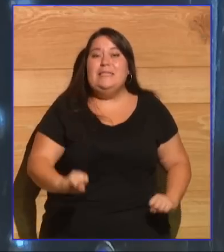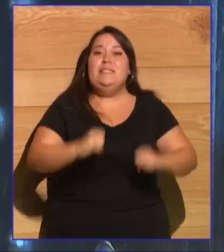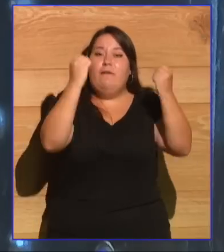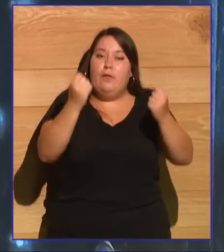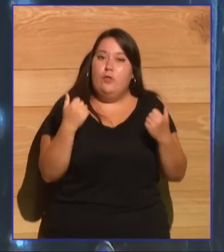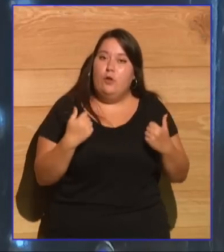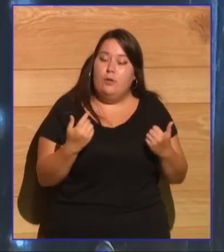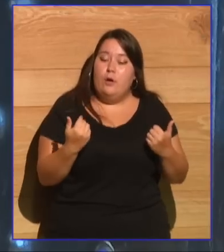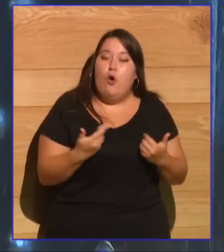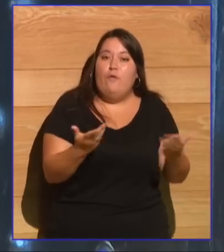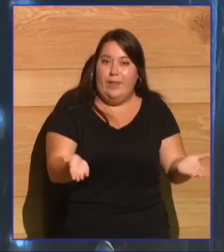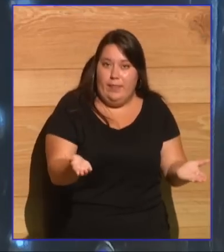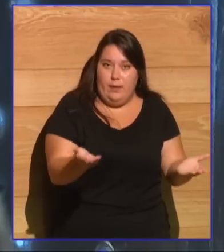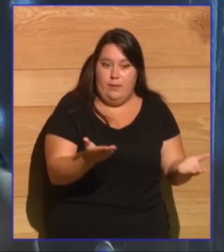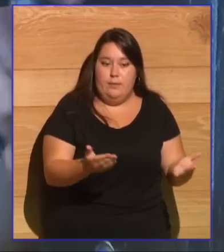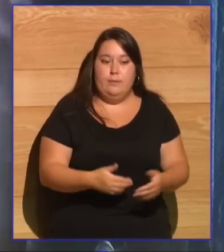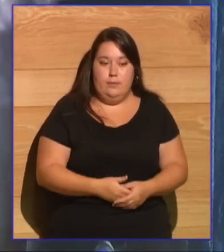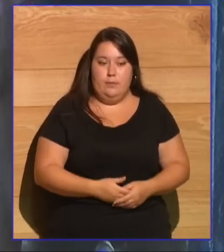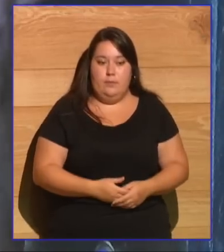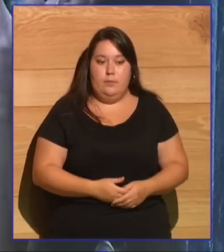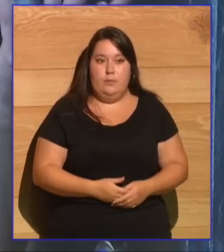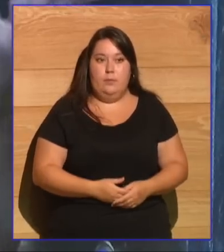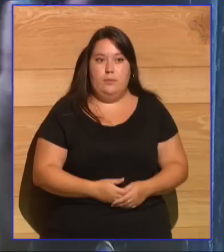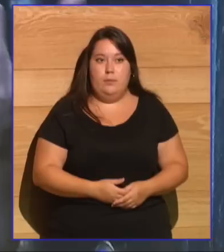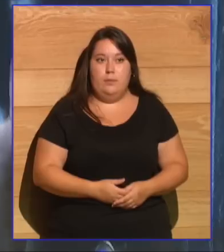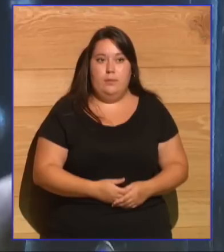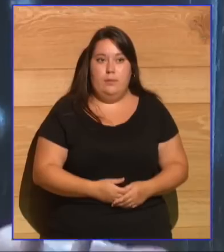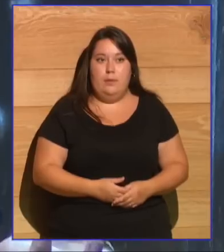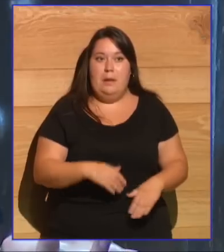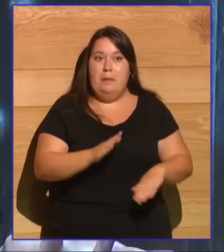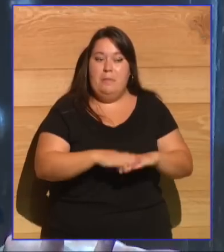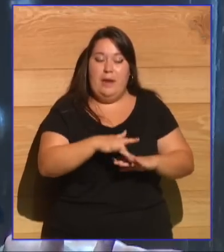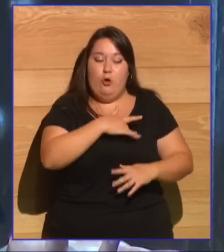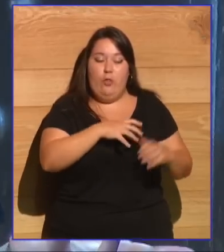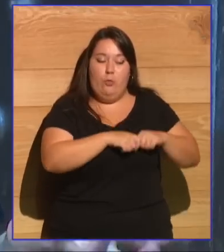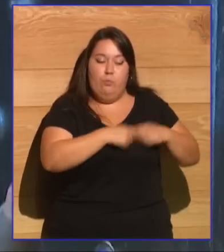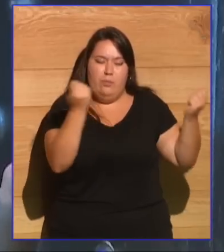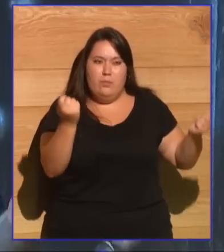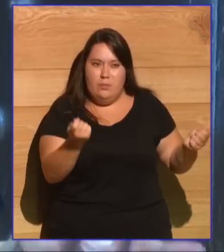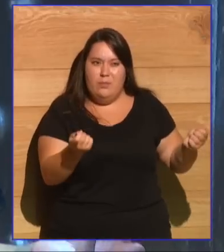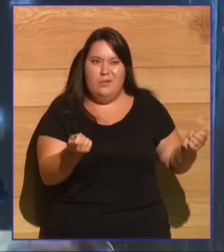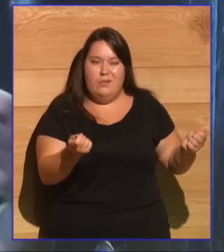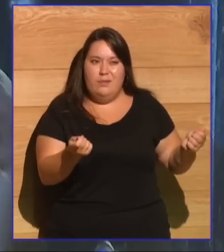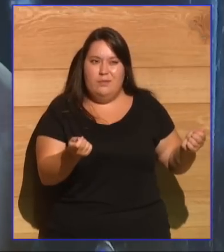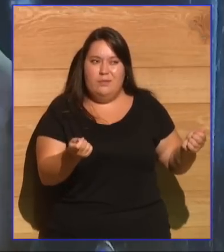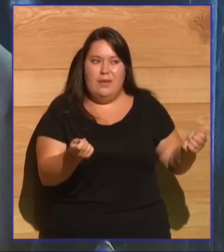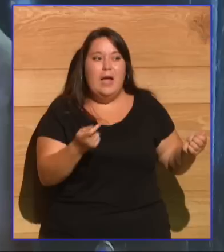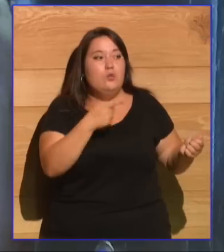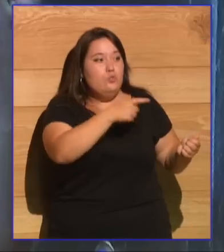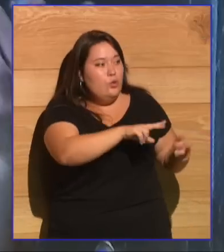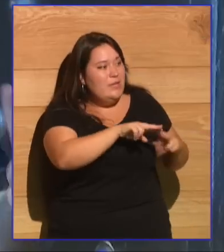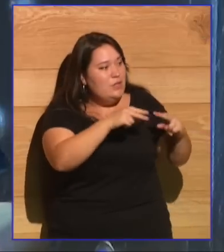y lo dice claro está ofreciendo algo al qaeda a arrancarle el corazón dice calma se active a estas